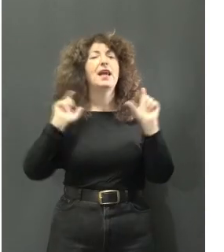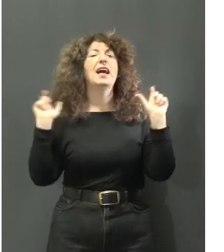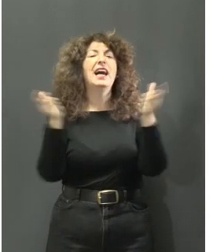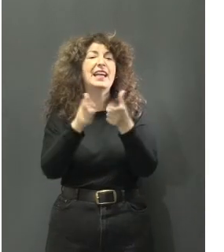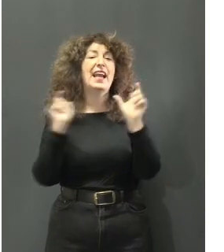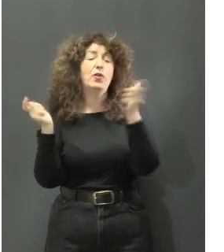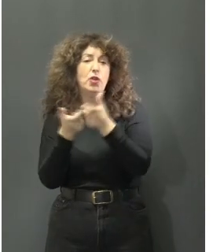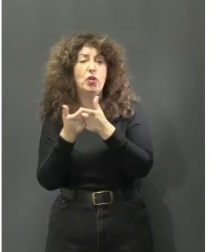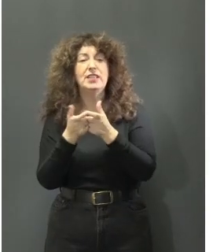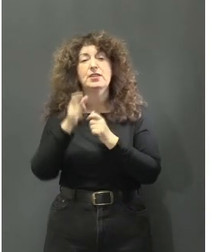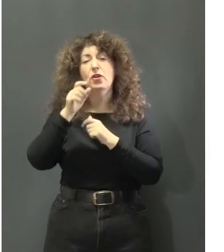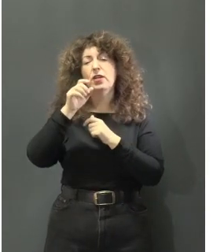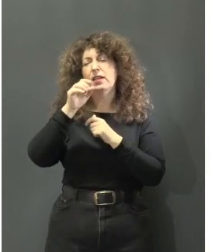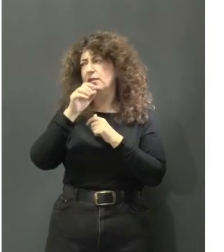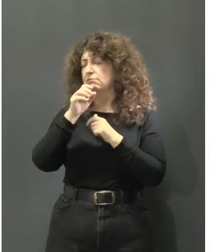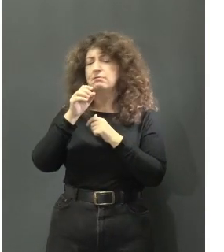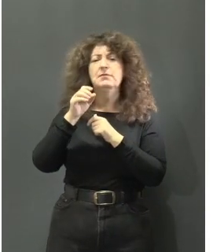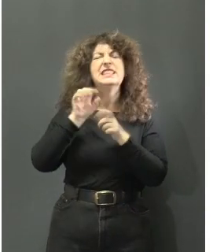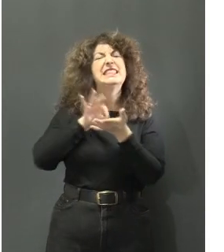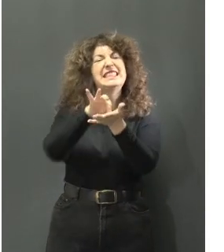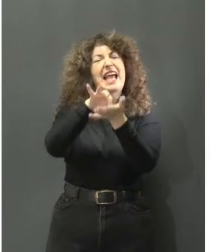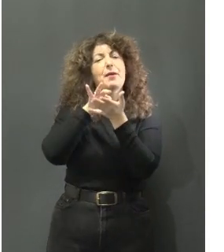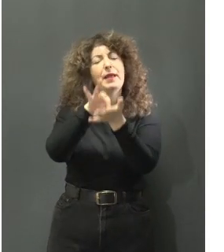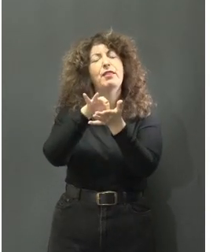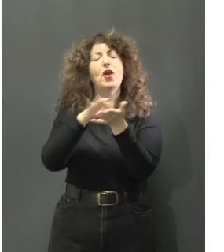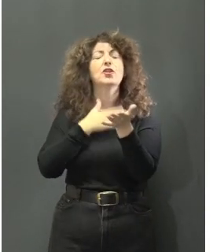el PIPAP con servicios